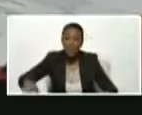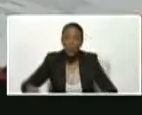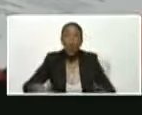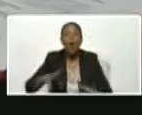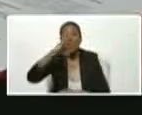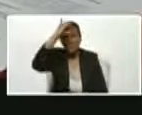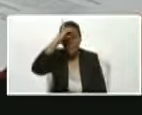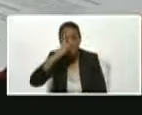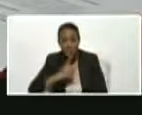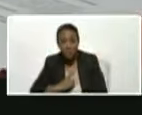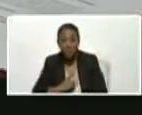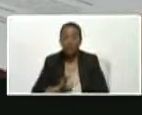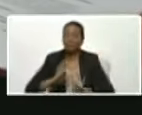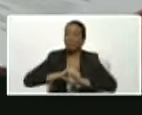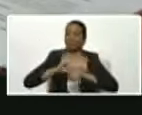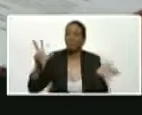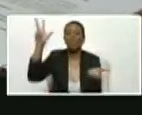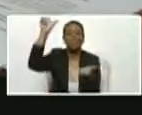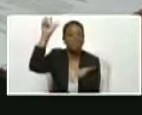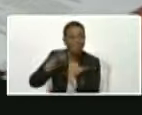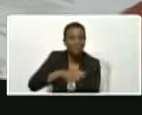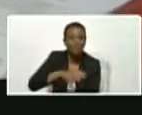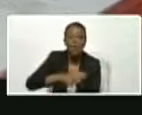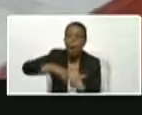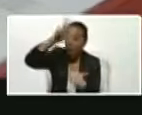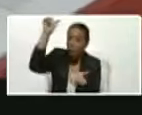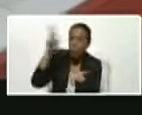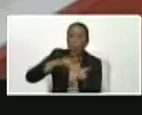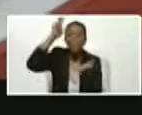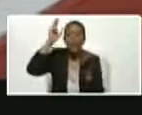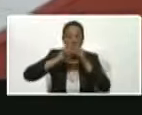con discapacidad cúmplase